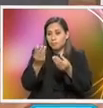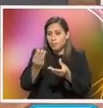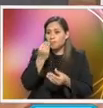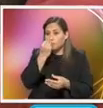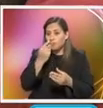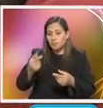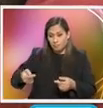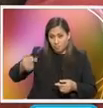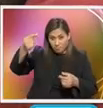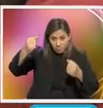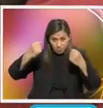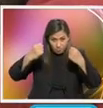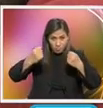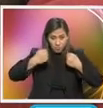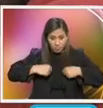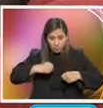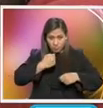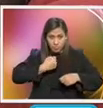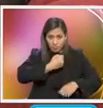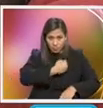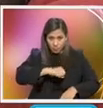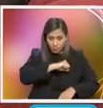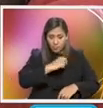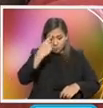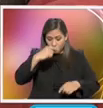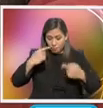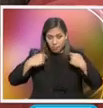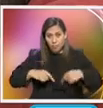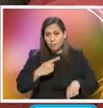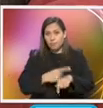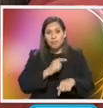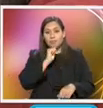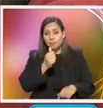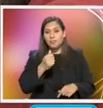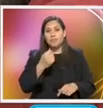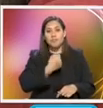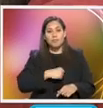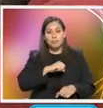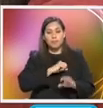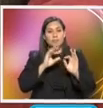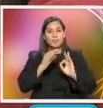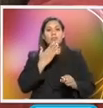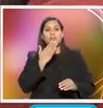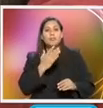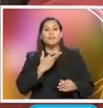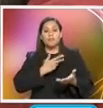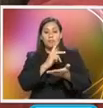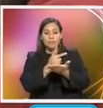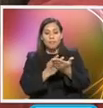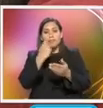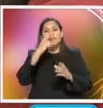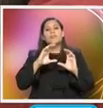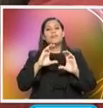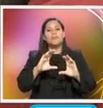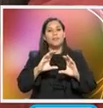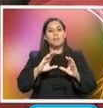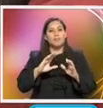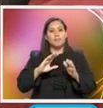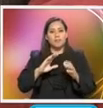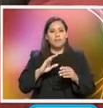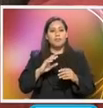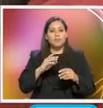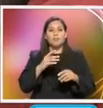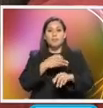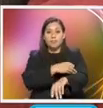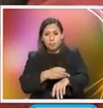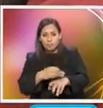para ayudar a los niños a salir de la desnutrición, o para tener una adecuada nutrición, tenemos programas preventivos. Entonces trabajamos con